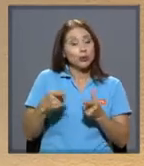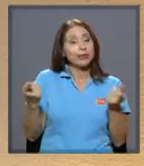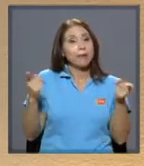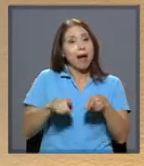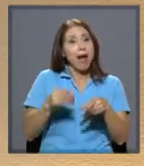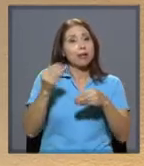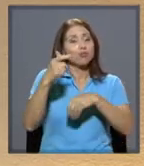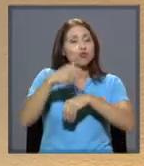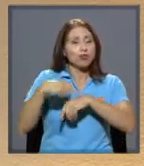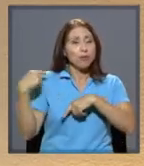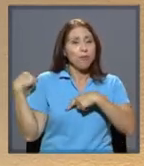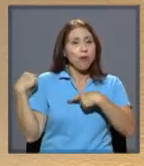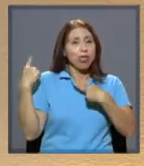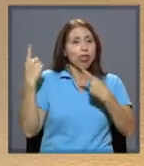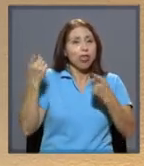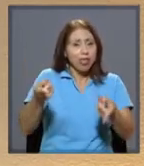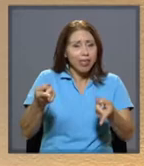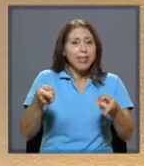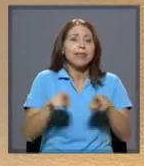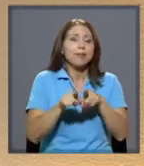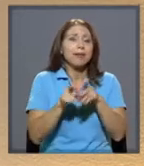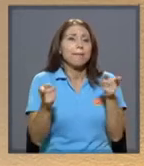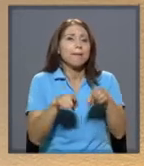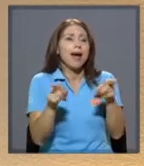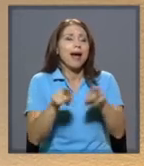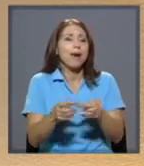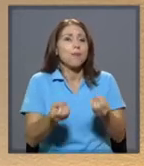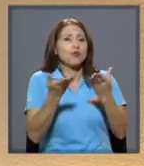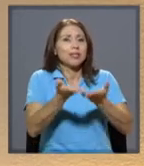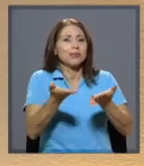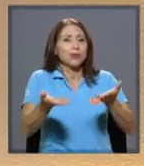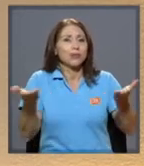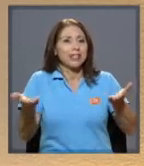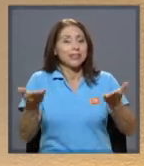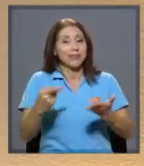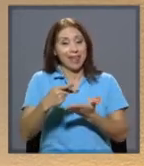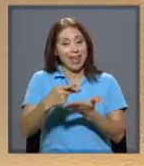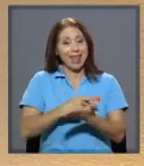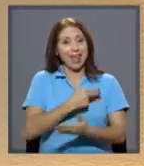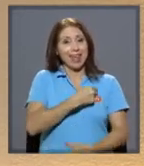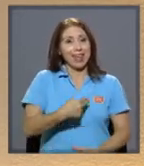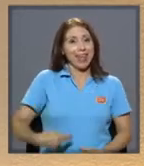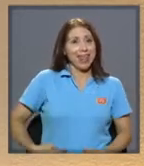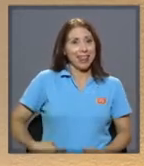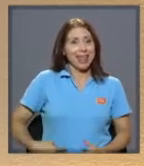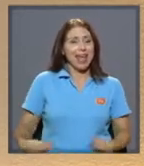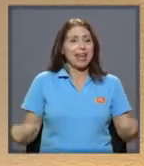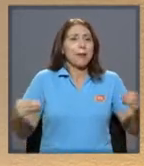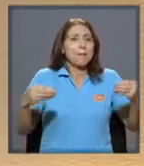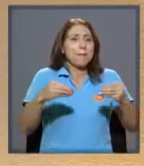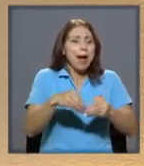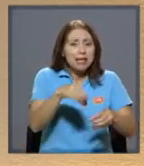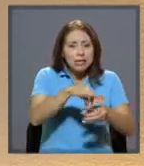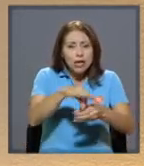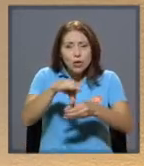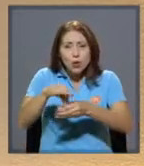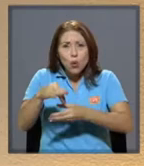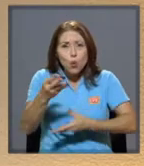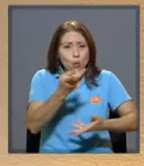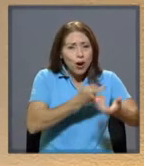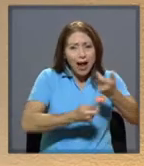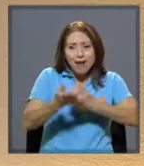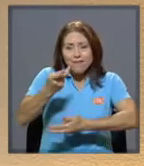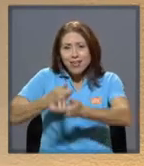y llovieron muchas otras cosas. Heredia era, donde yo vivo, era mucho más un cafetal con luz, tanto que